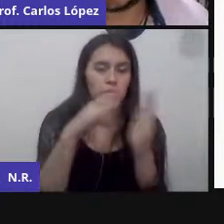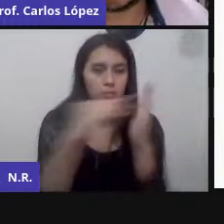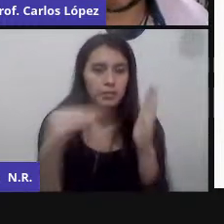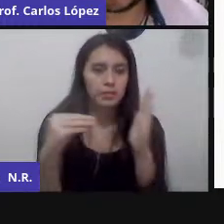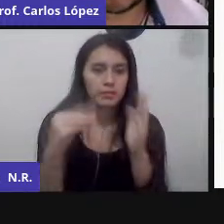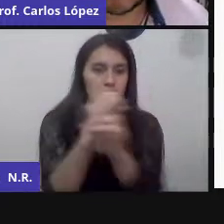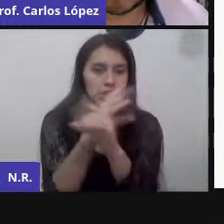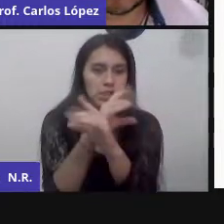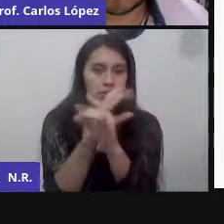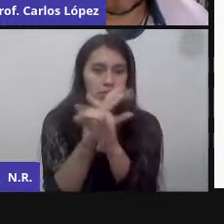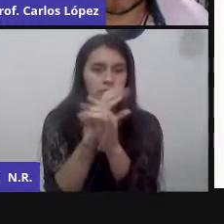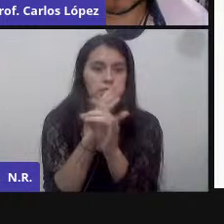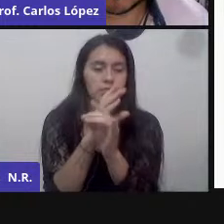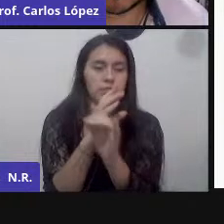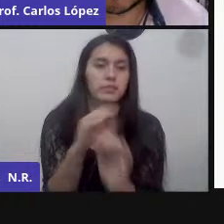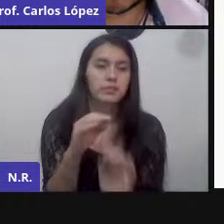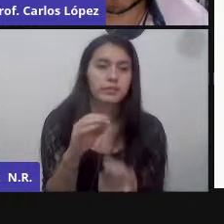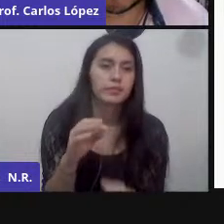Uh-huh. Listo.